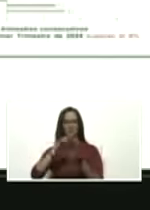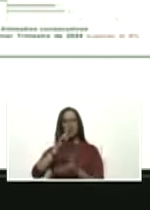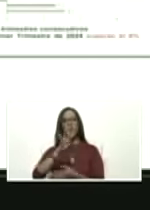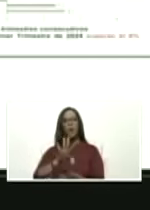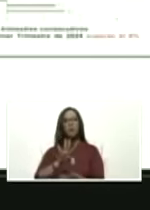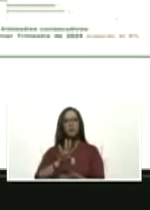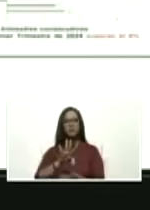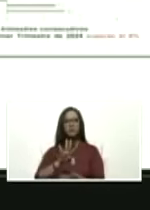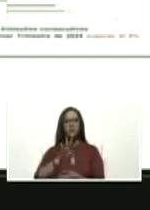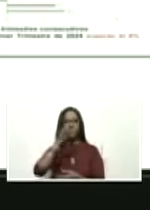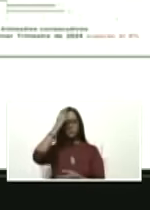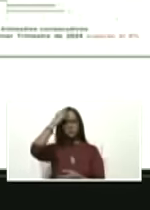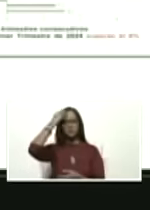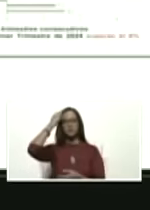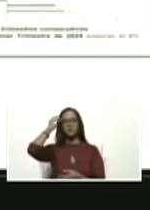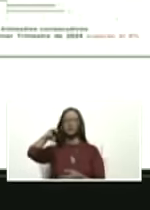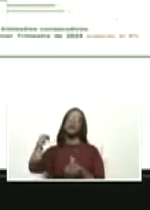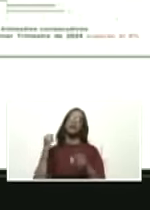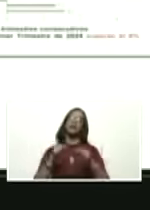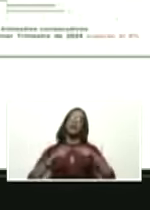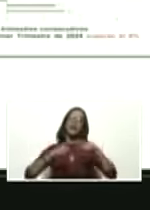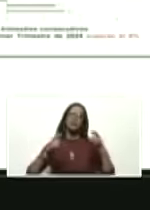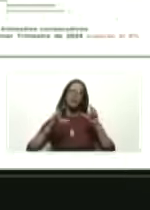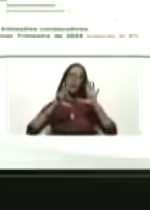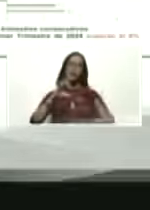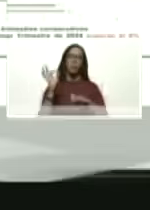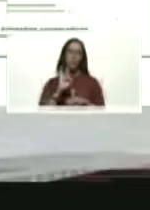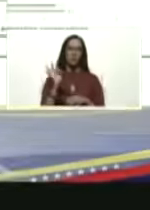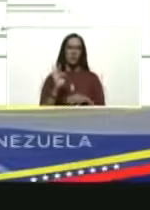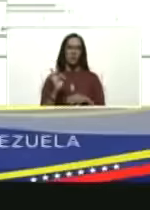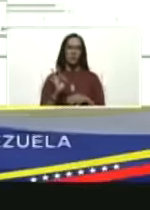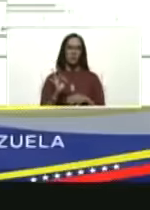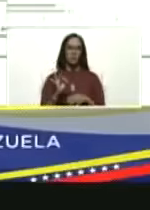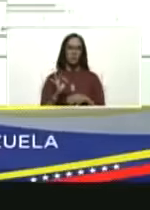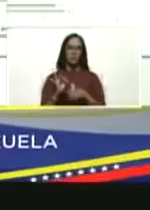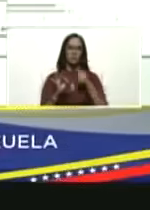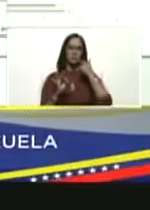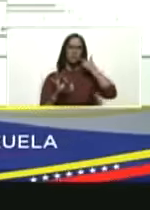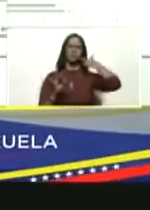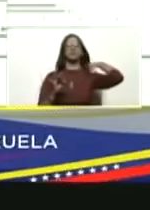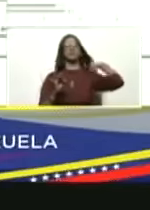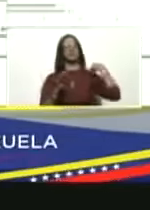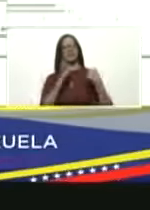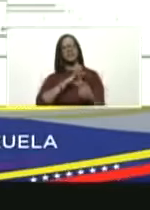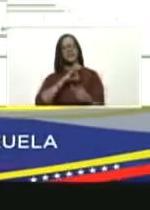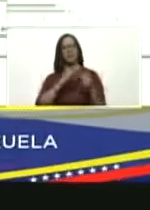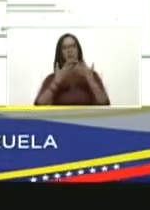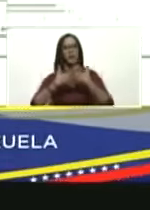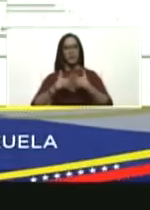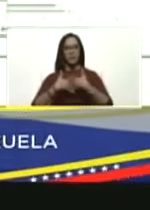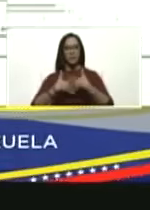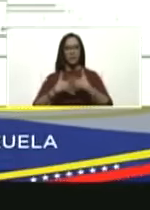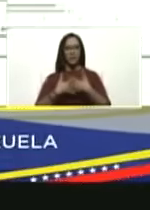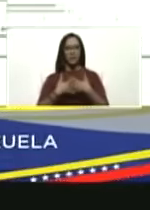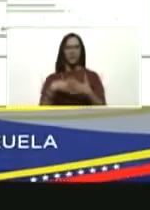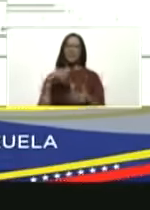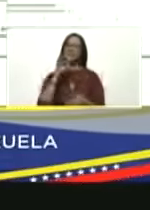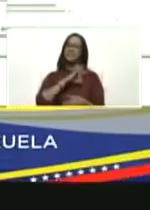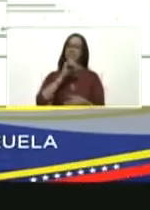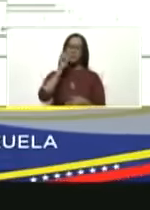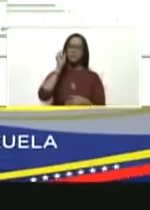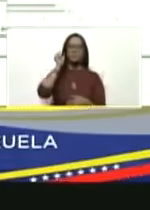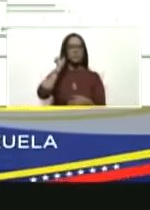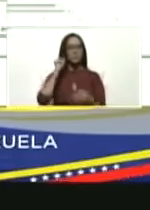2024, de crecer un 8%, señores empresarios, señoras